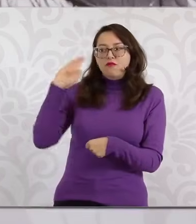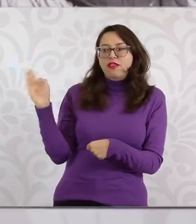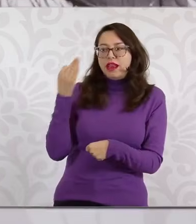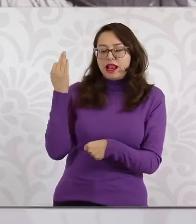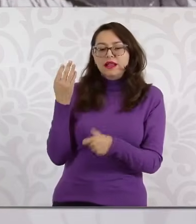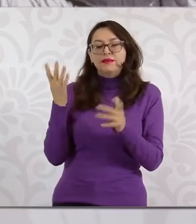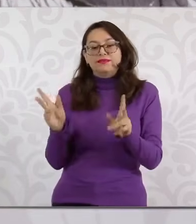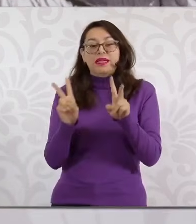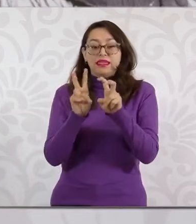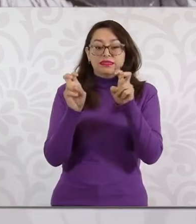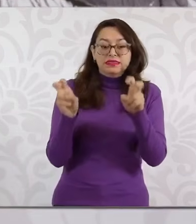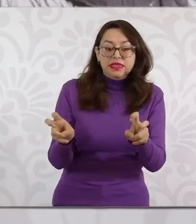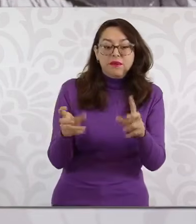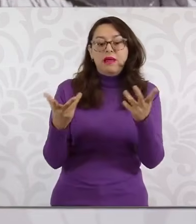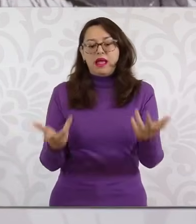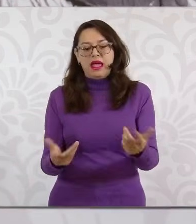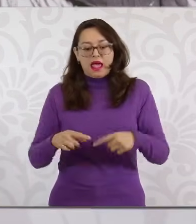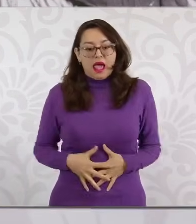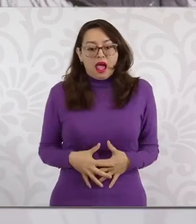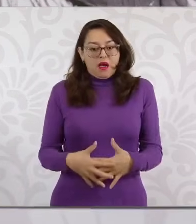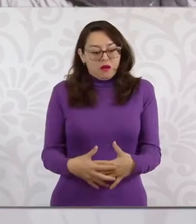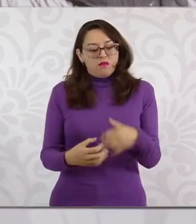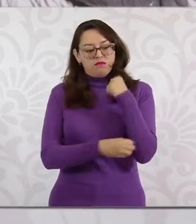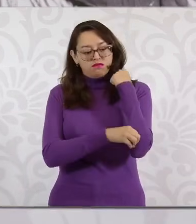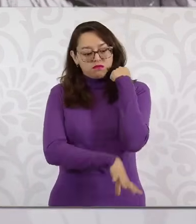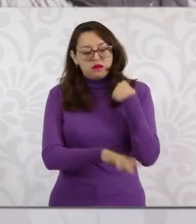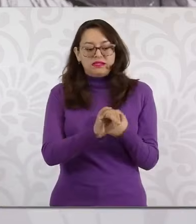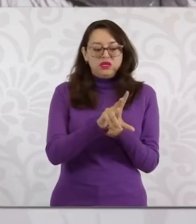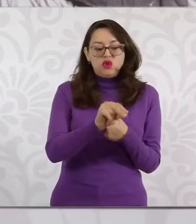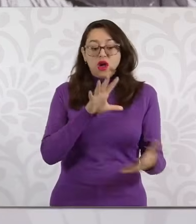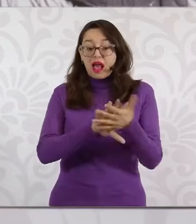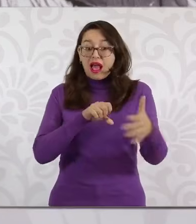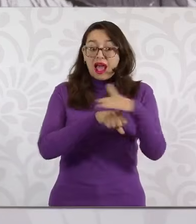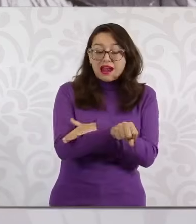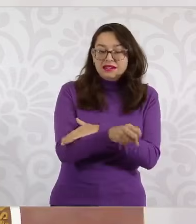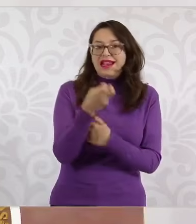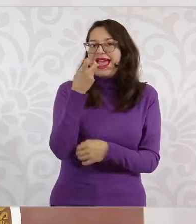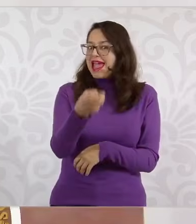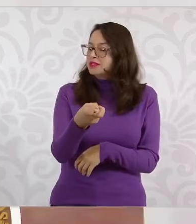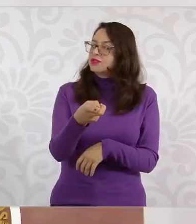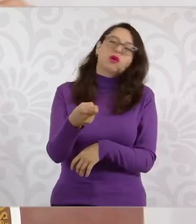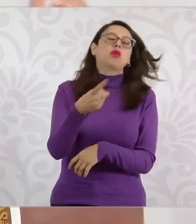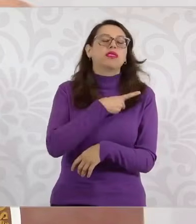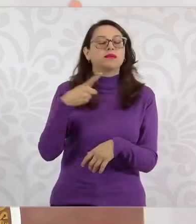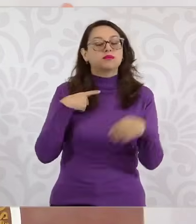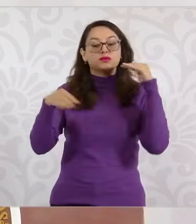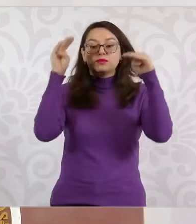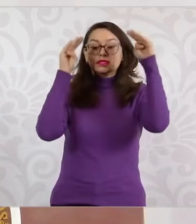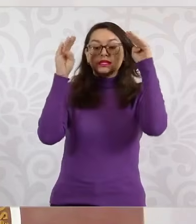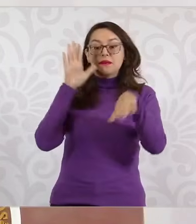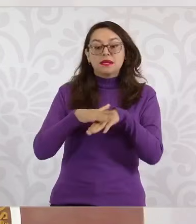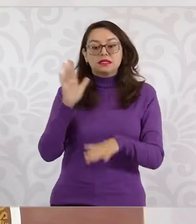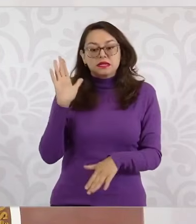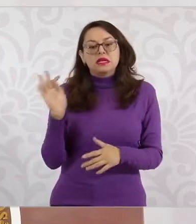estar de acuerdo de la despenalización, no, el problema es si una mujer tiene que estar encarcelada por esa razón. O sea, habrá gente que no